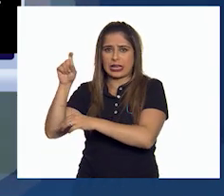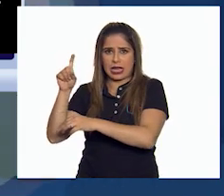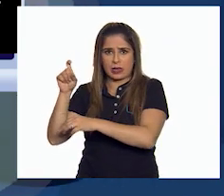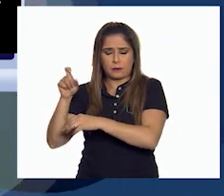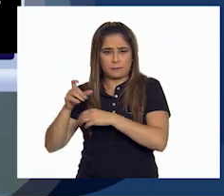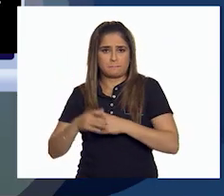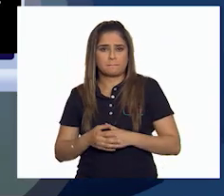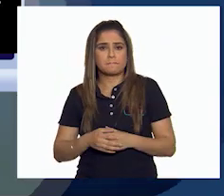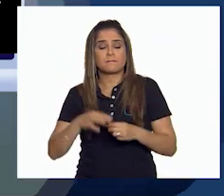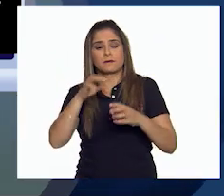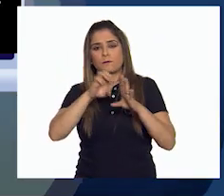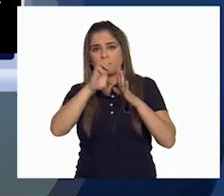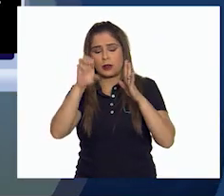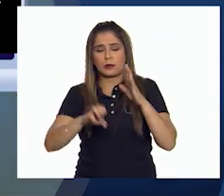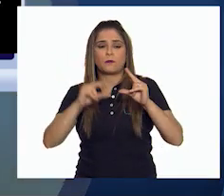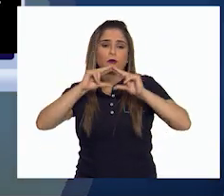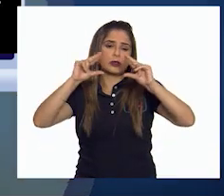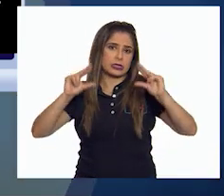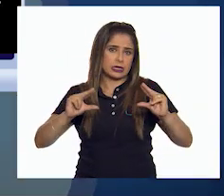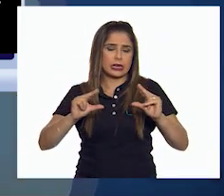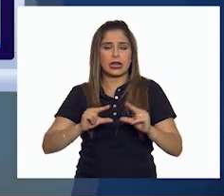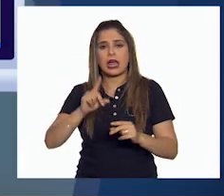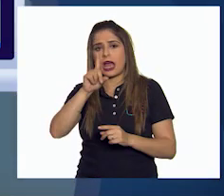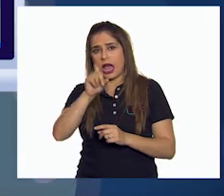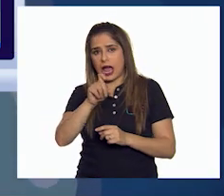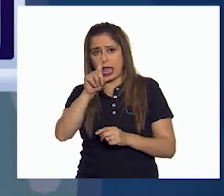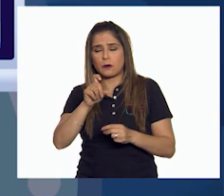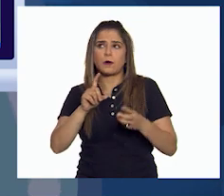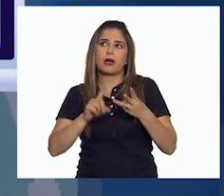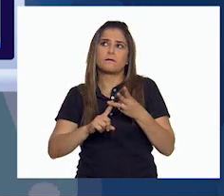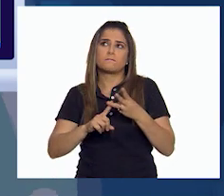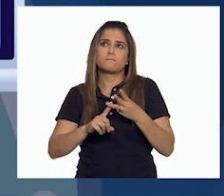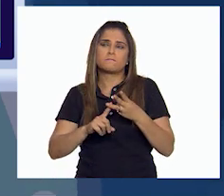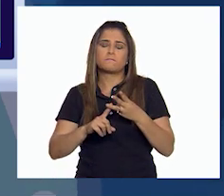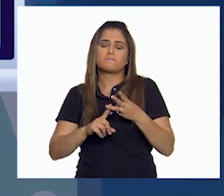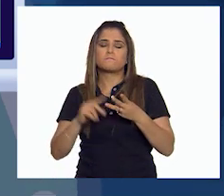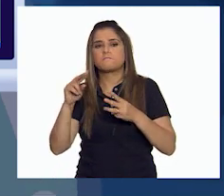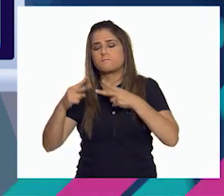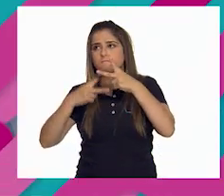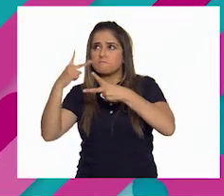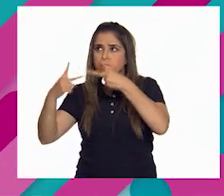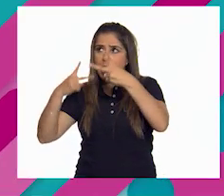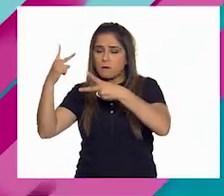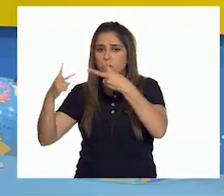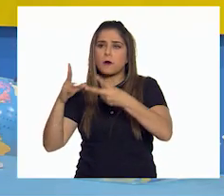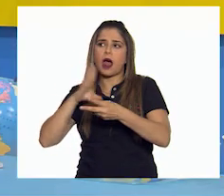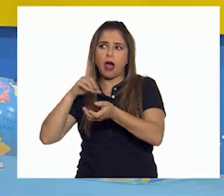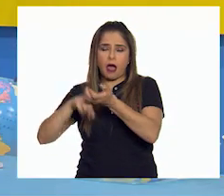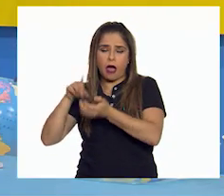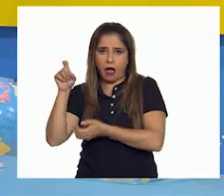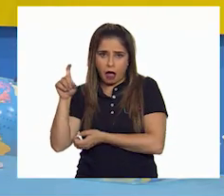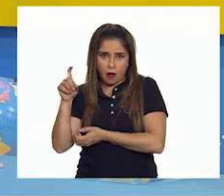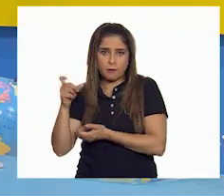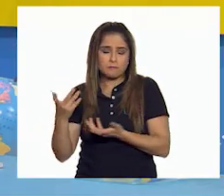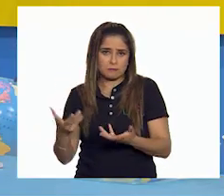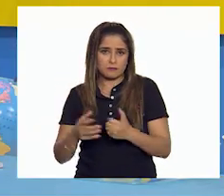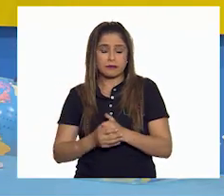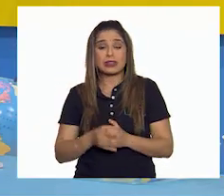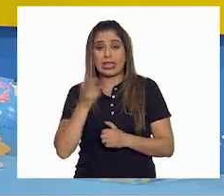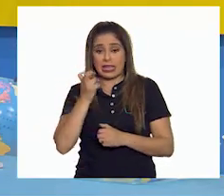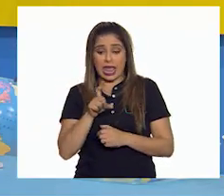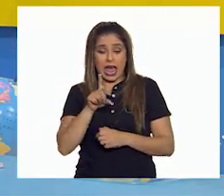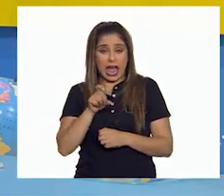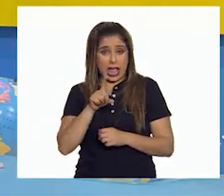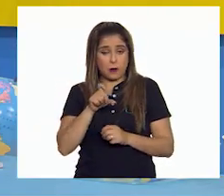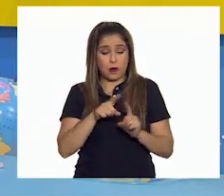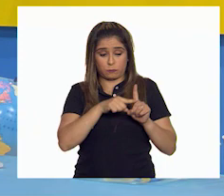como... Hielo, agua y vapor. Exactamente. Recuerden que los estados del agua dependen de la